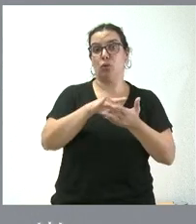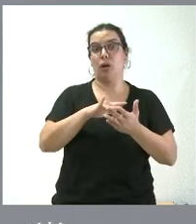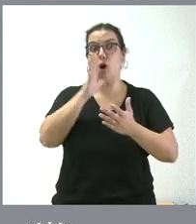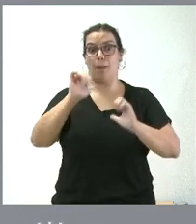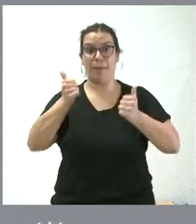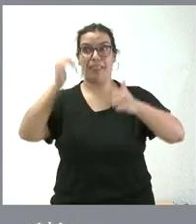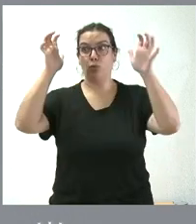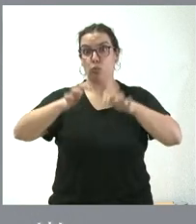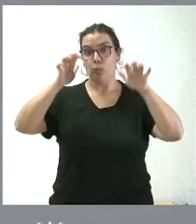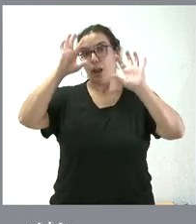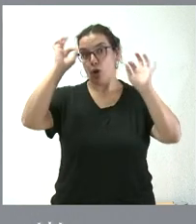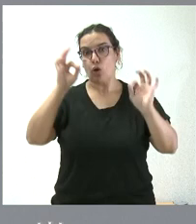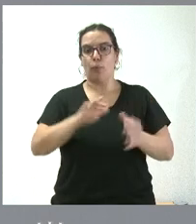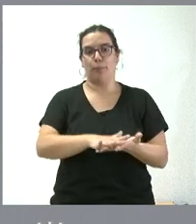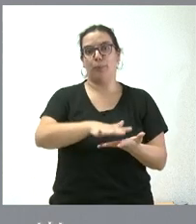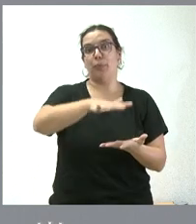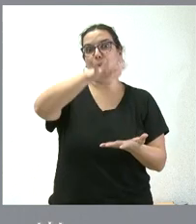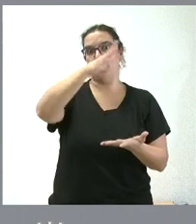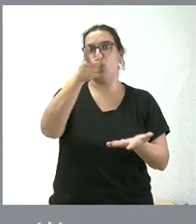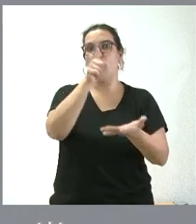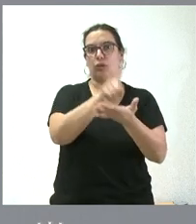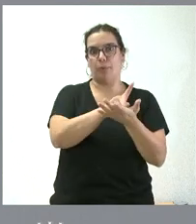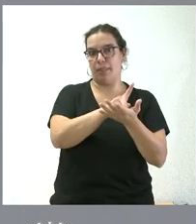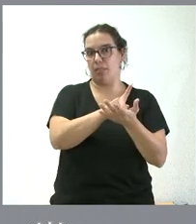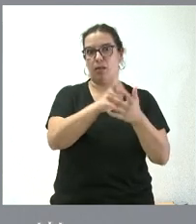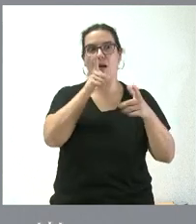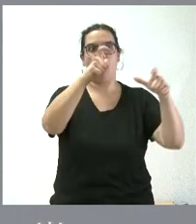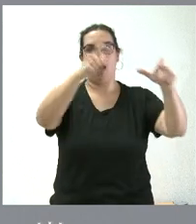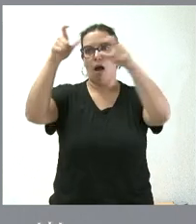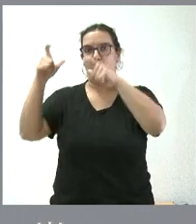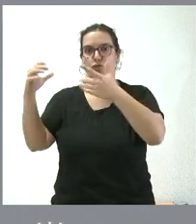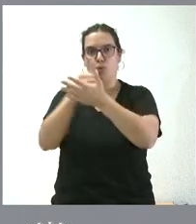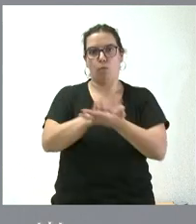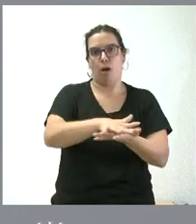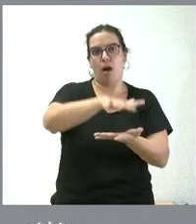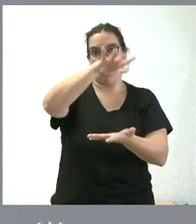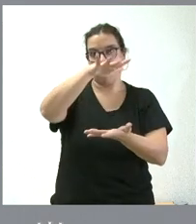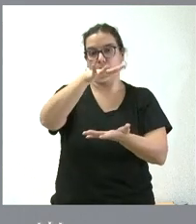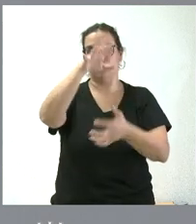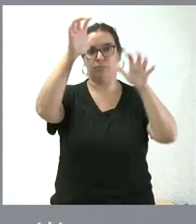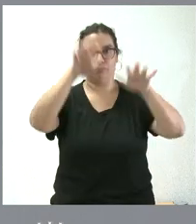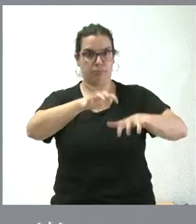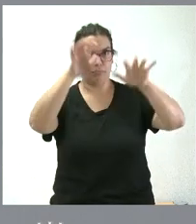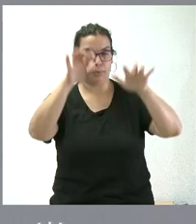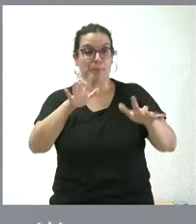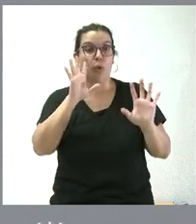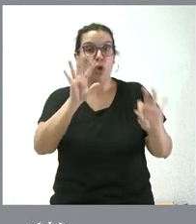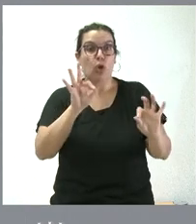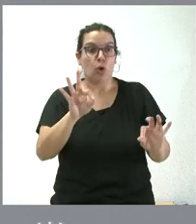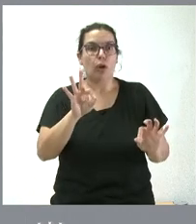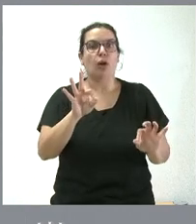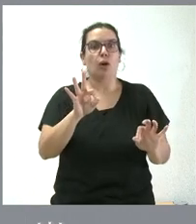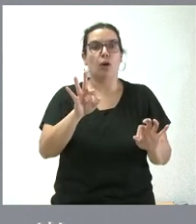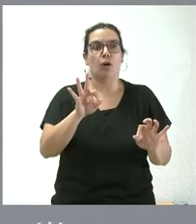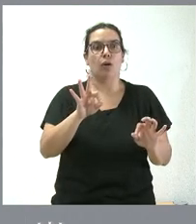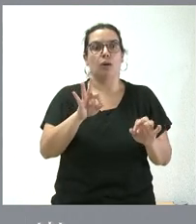atravesando pues lo naturales que se recuperan tanto los acuíferos como los espacios acuáticos son actividades que lógicamente hay movimientos